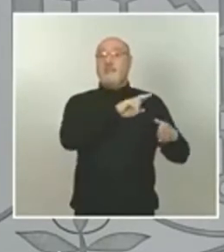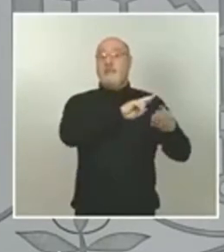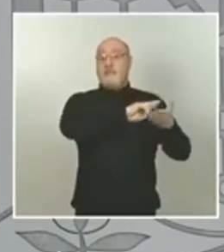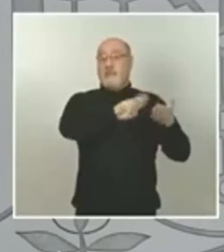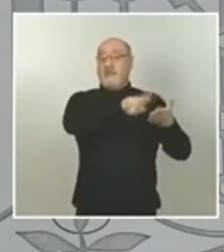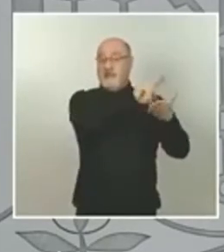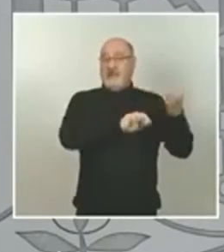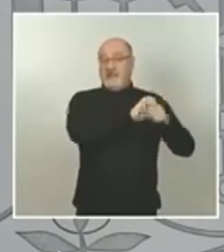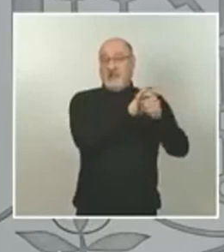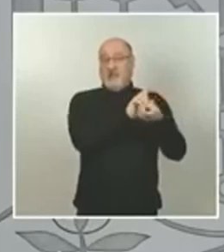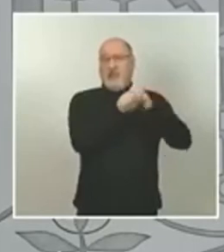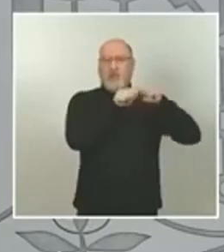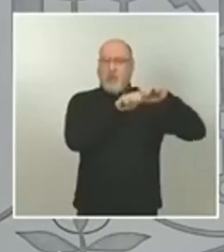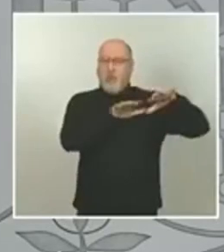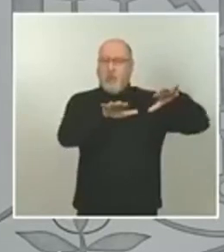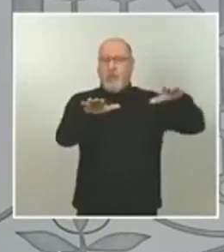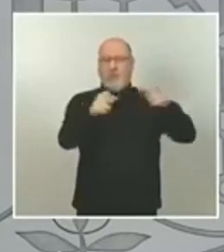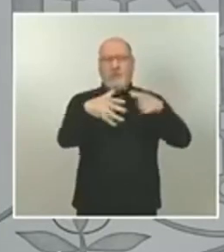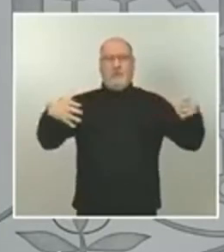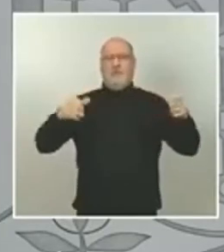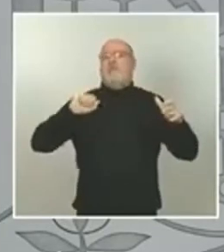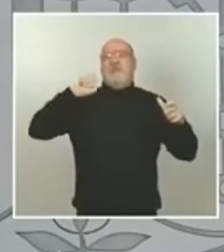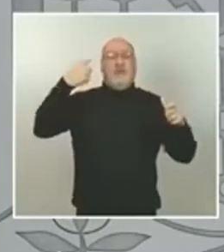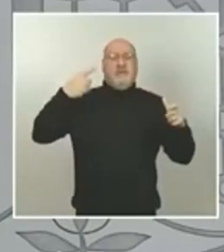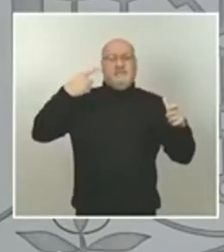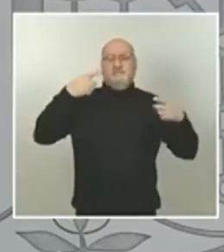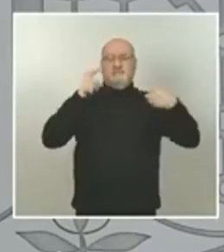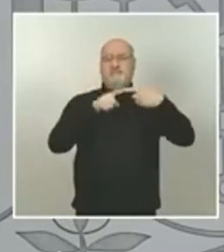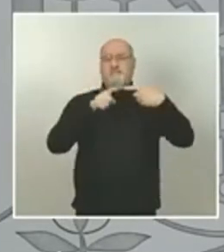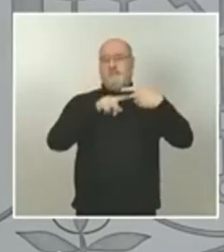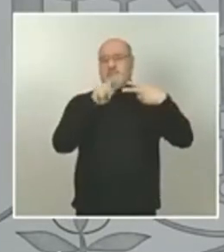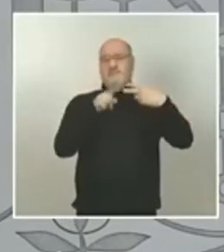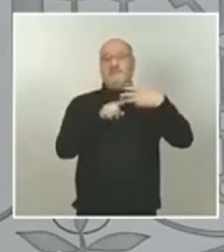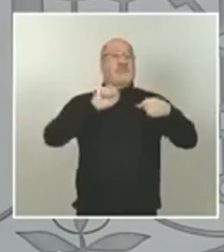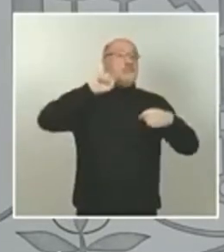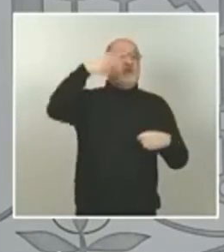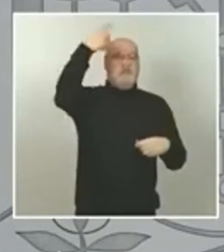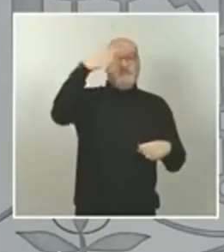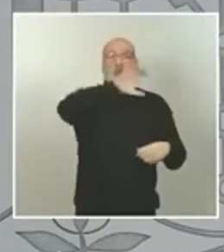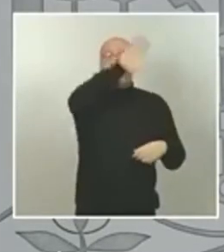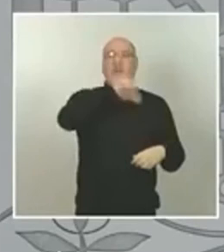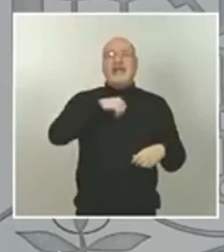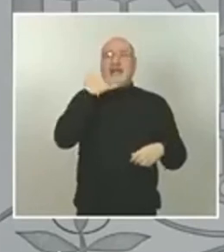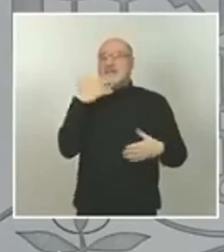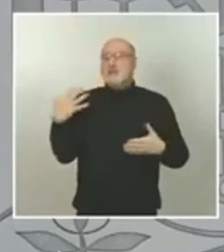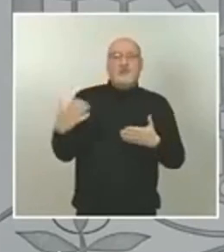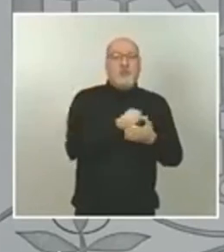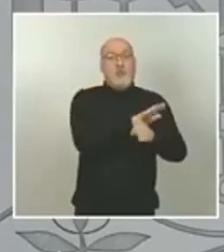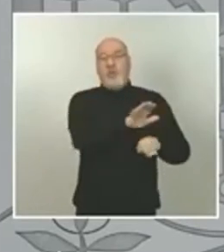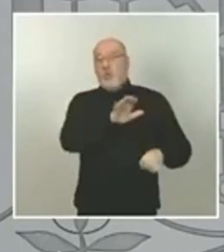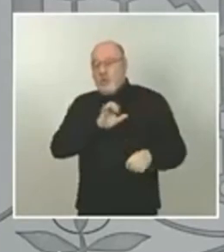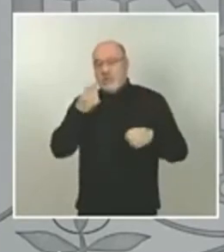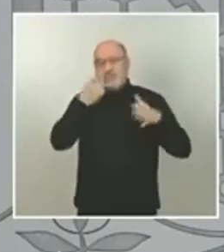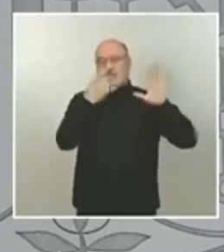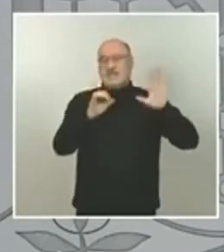colonizando, digamos que es ya la variante dominante, y que en algunas comunidades tenemos ya un 60% de presencia y en otras